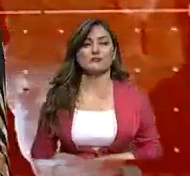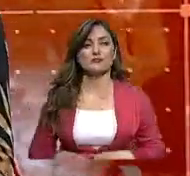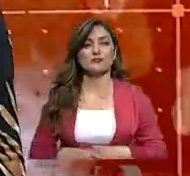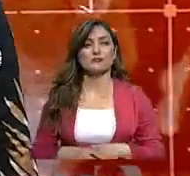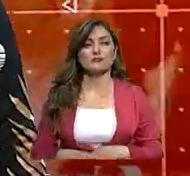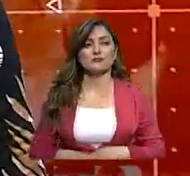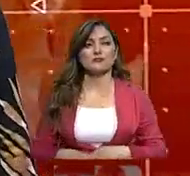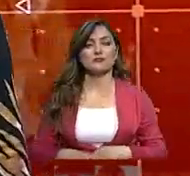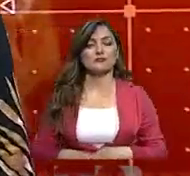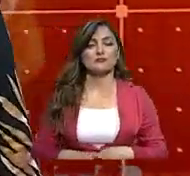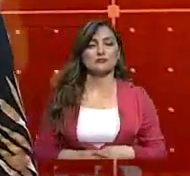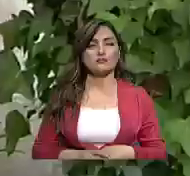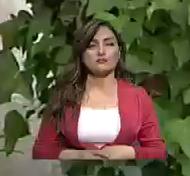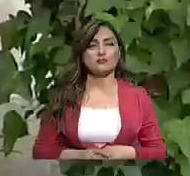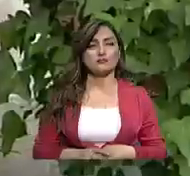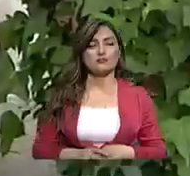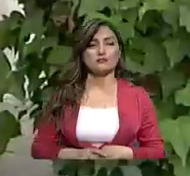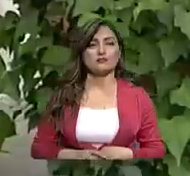veamos